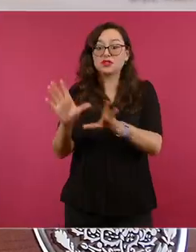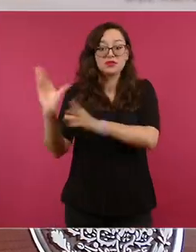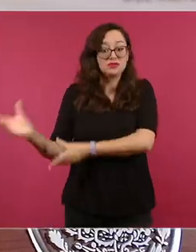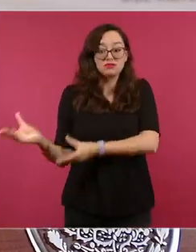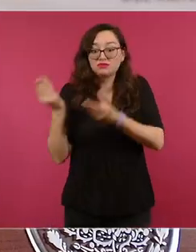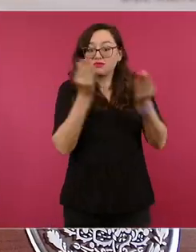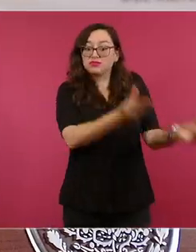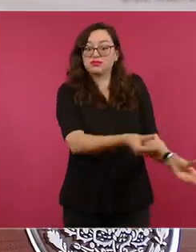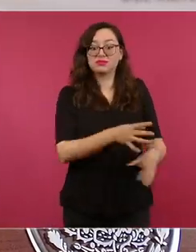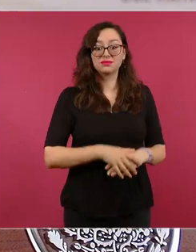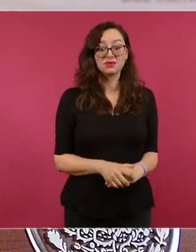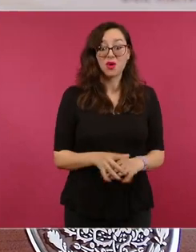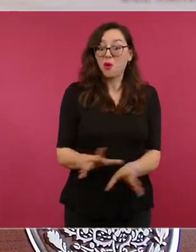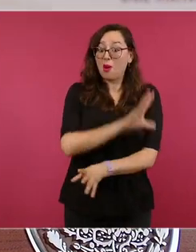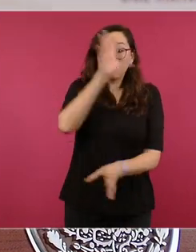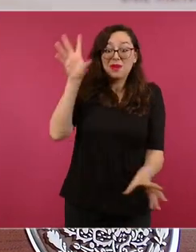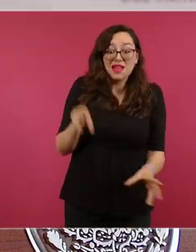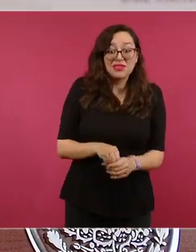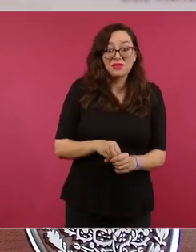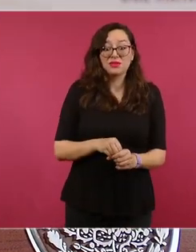toda.